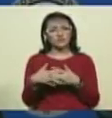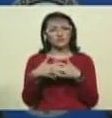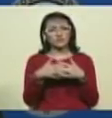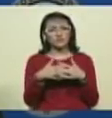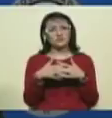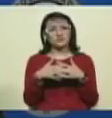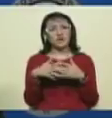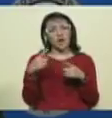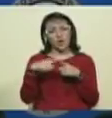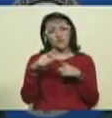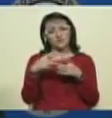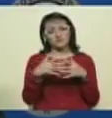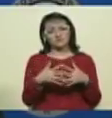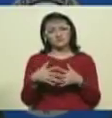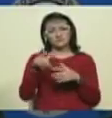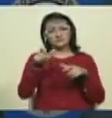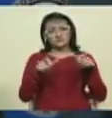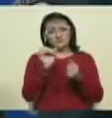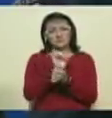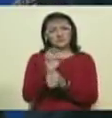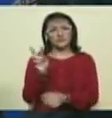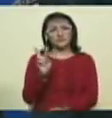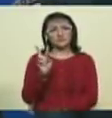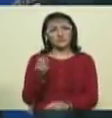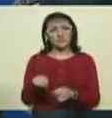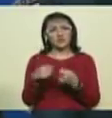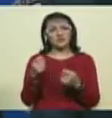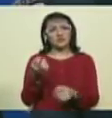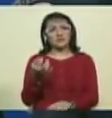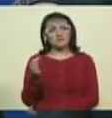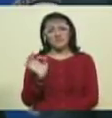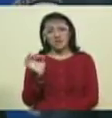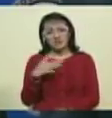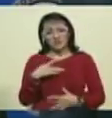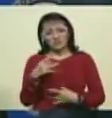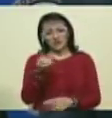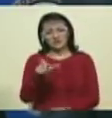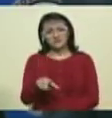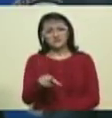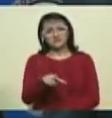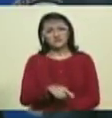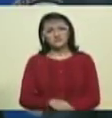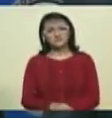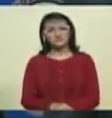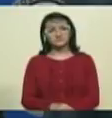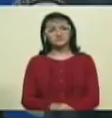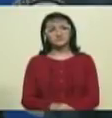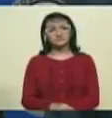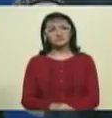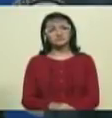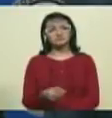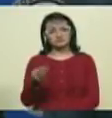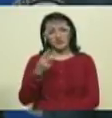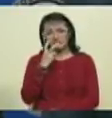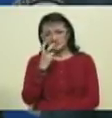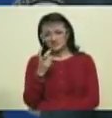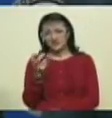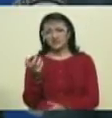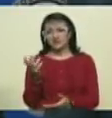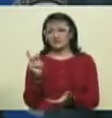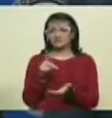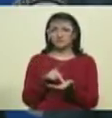otros norteamericanos que están en prisión en Venezuela por delitos, pero nadie se interesa por ellos. Todos ellos reciben las visitas